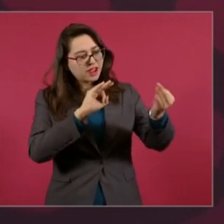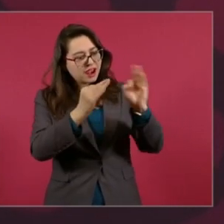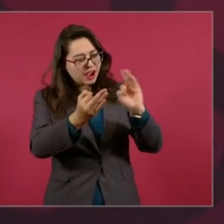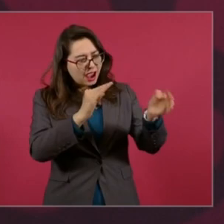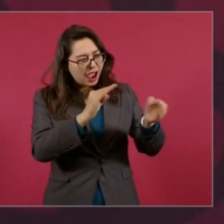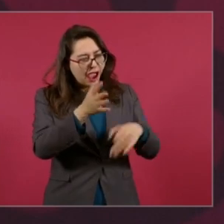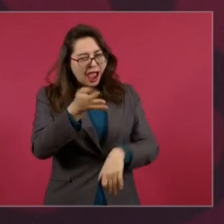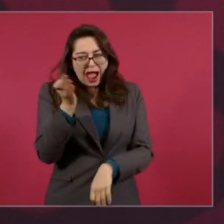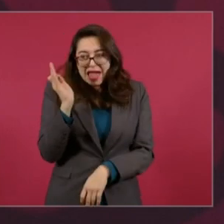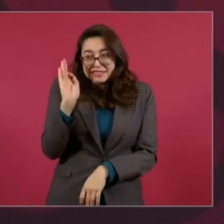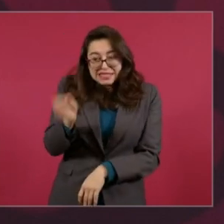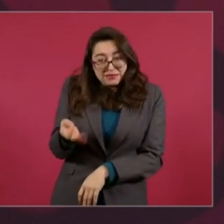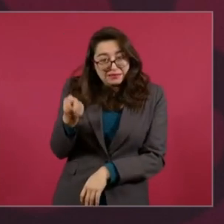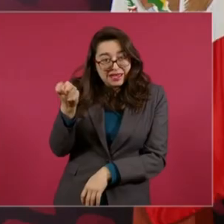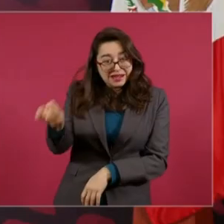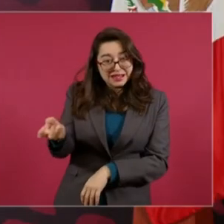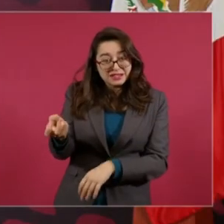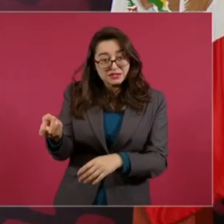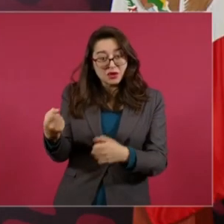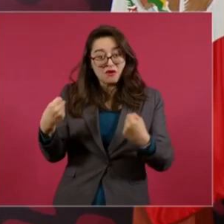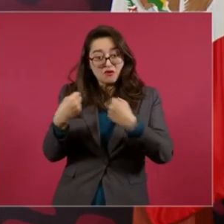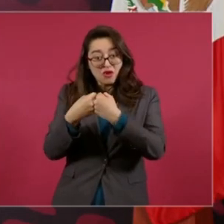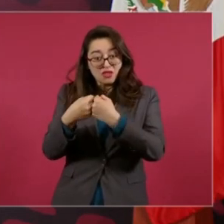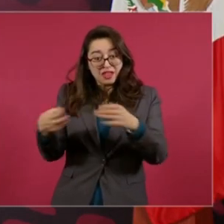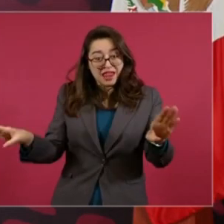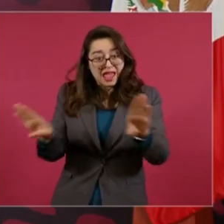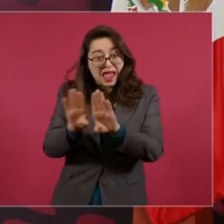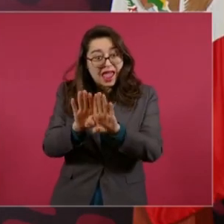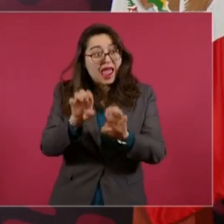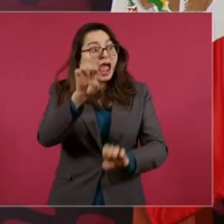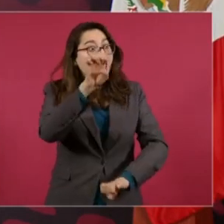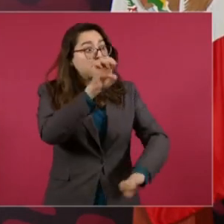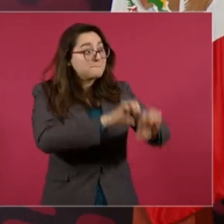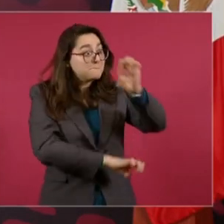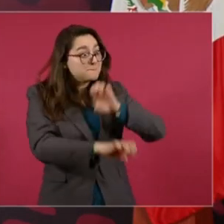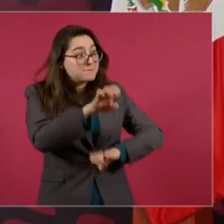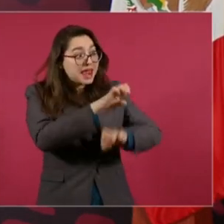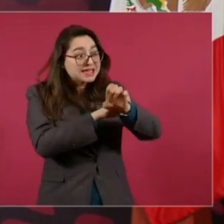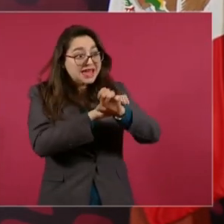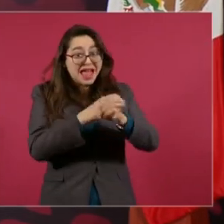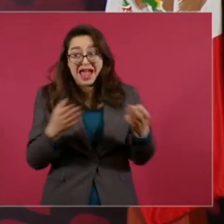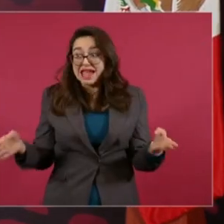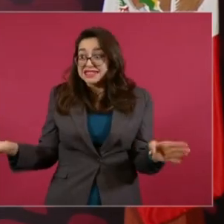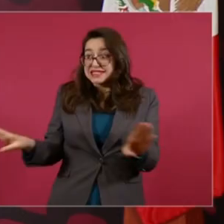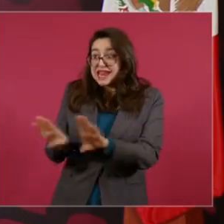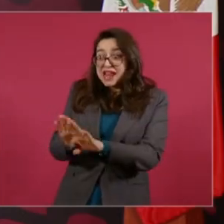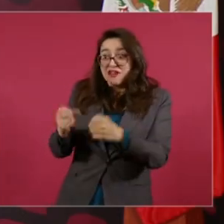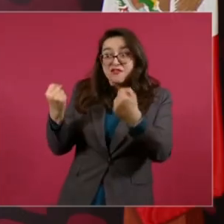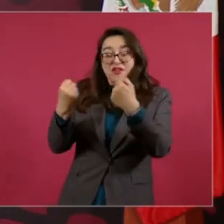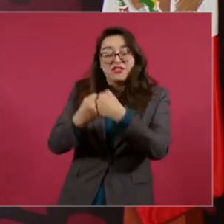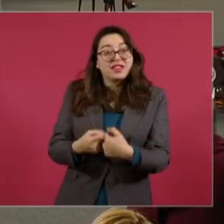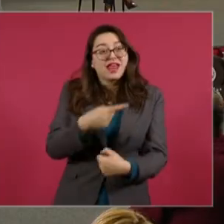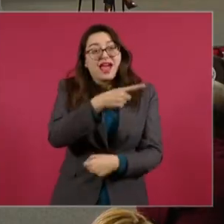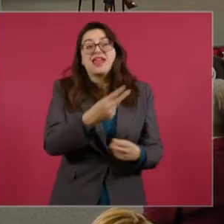van a aprobar los estadounidenses? Las empresas no aguantan,